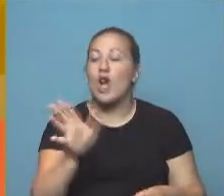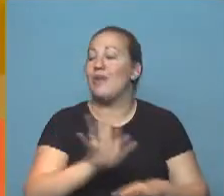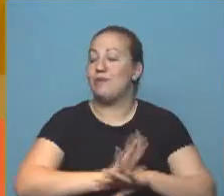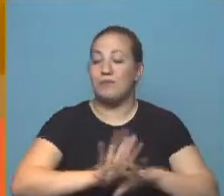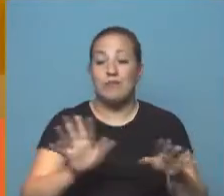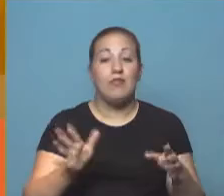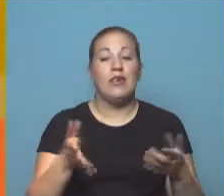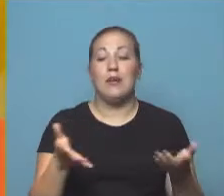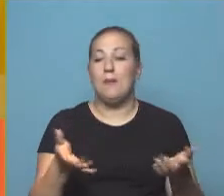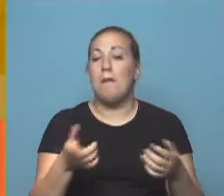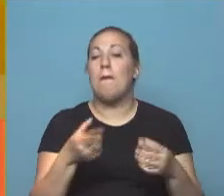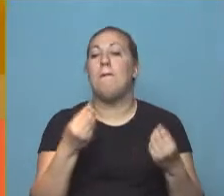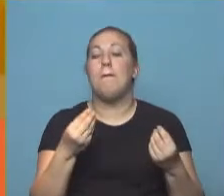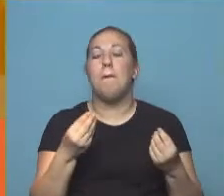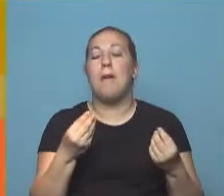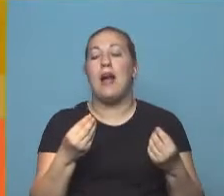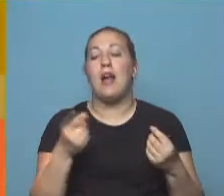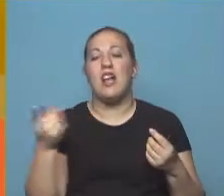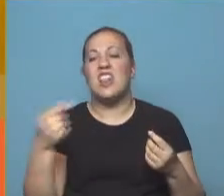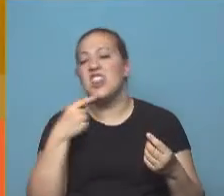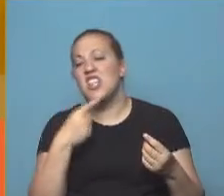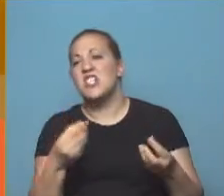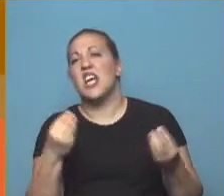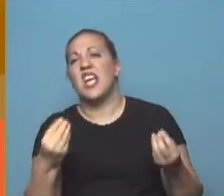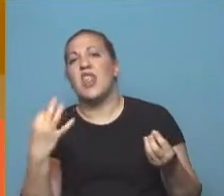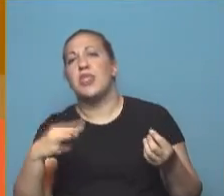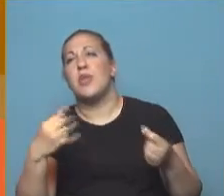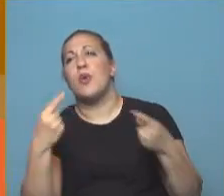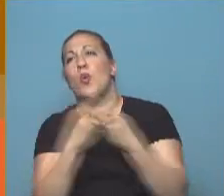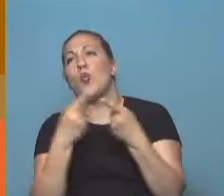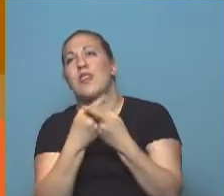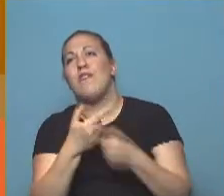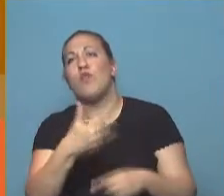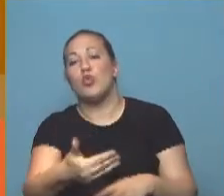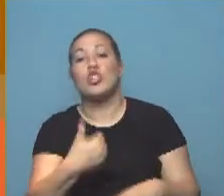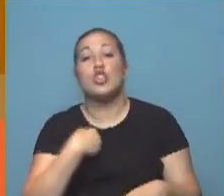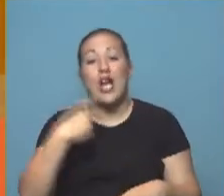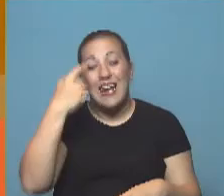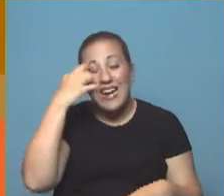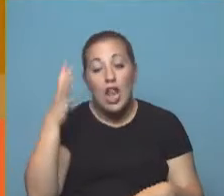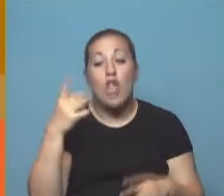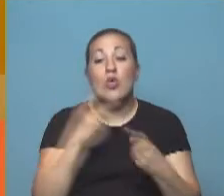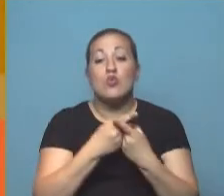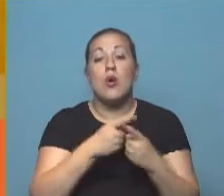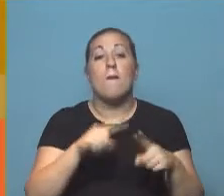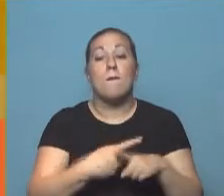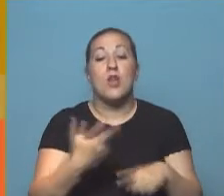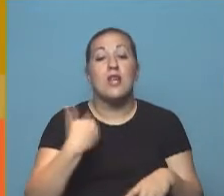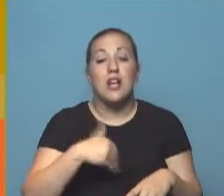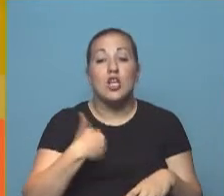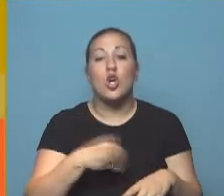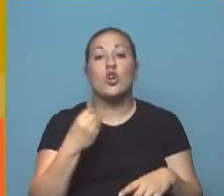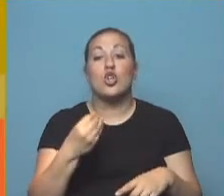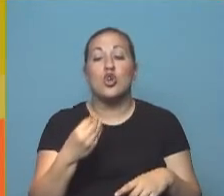acá, digamos, porque si no, para no, a ver, él decía, bueno, ¿qué es lo que hay que discutir para adelante? Yo creo que la clave de la discusión política en la Argentina pasa por cómo se